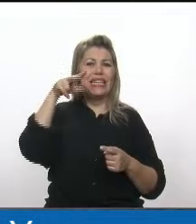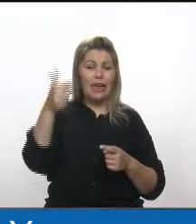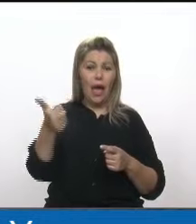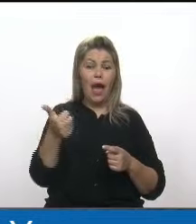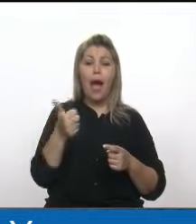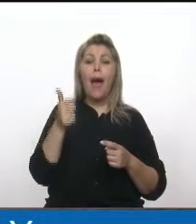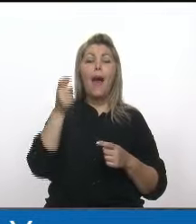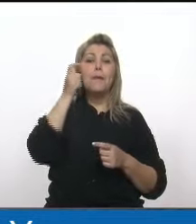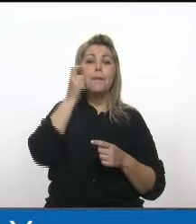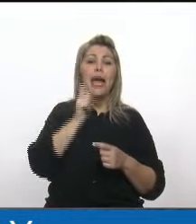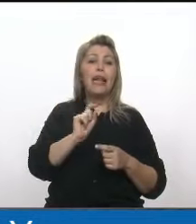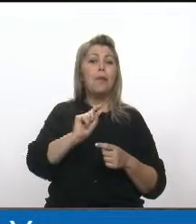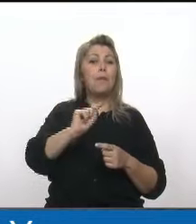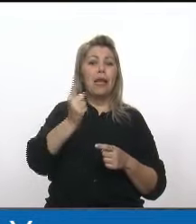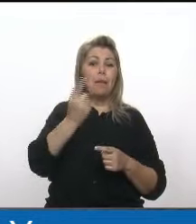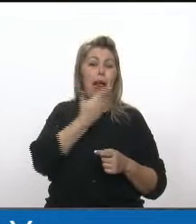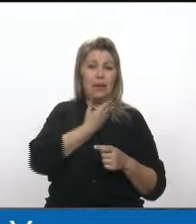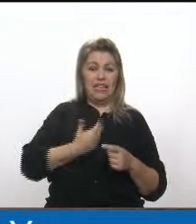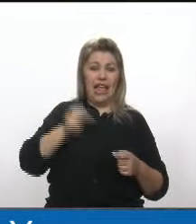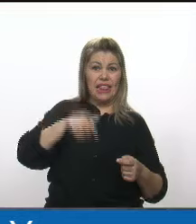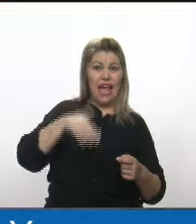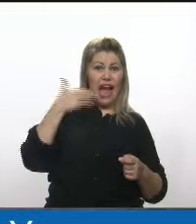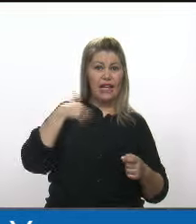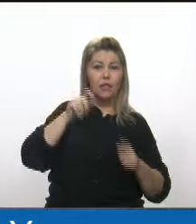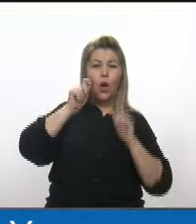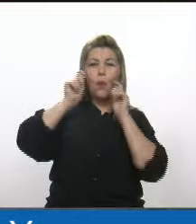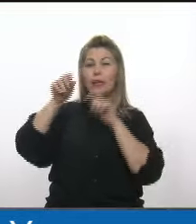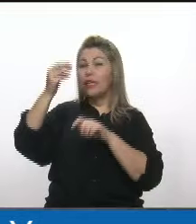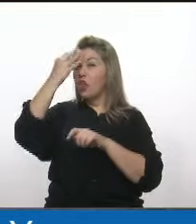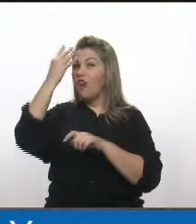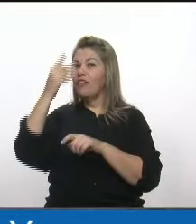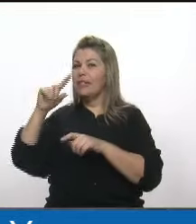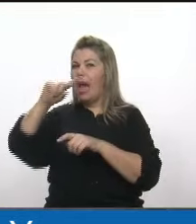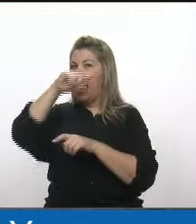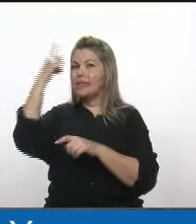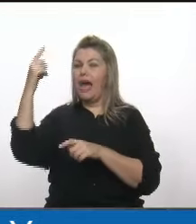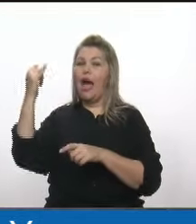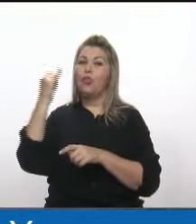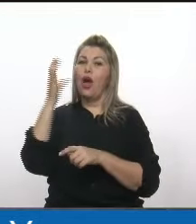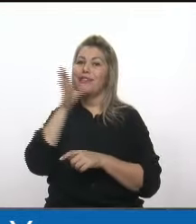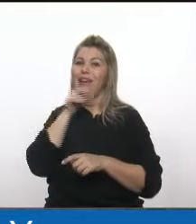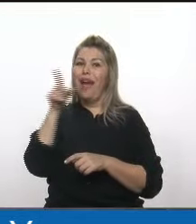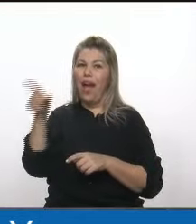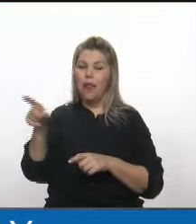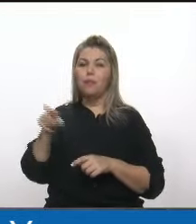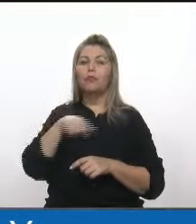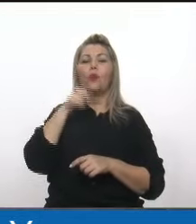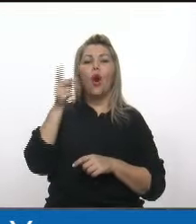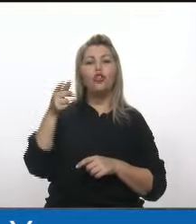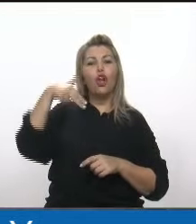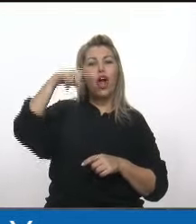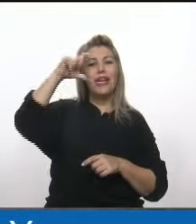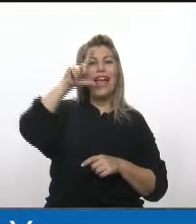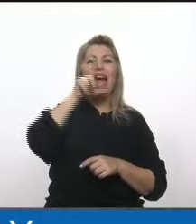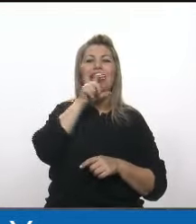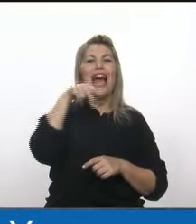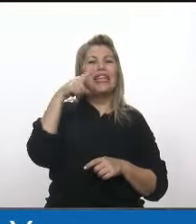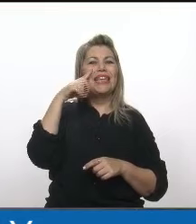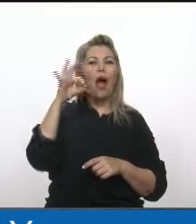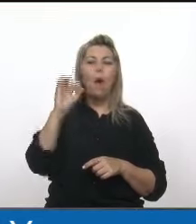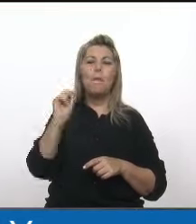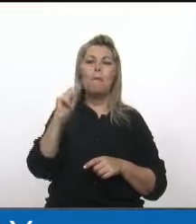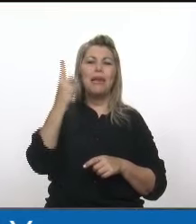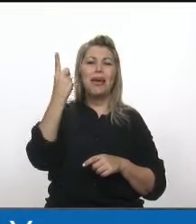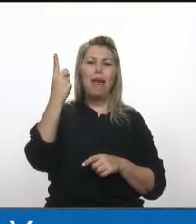argentino que hizo una visita oficial al Estado de Israel eh netan fue el primer Premier de